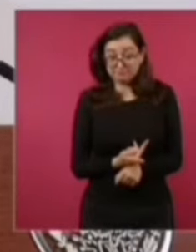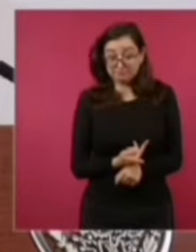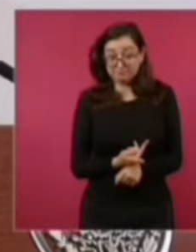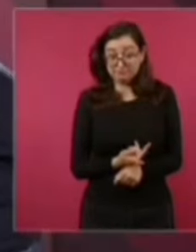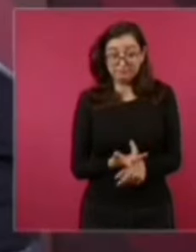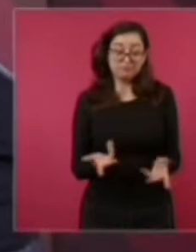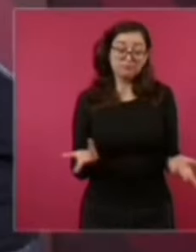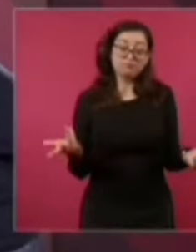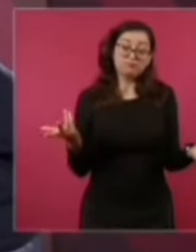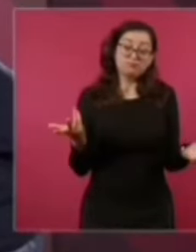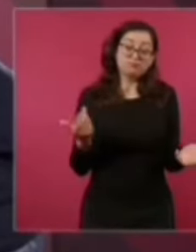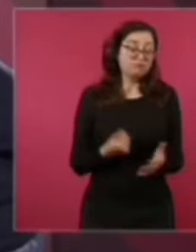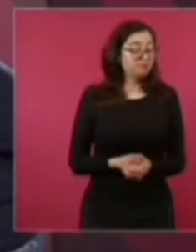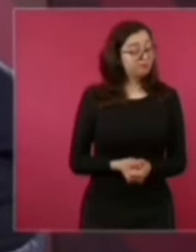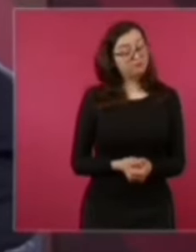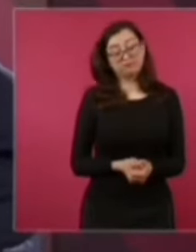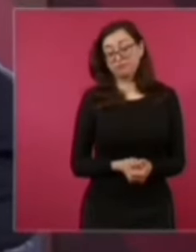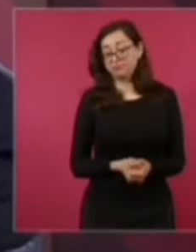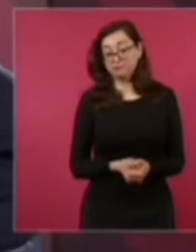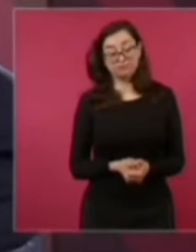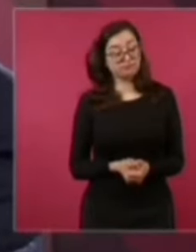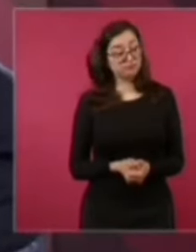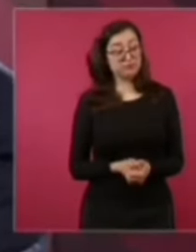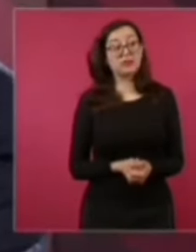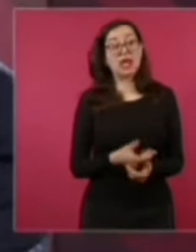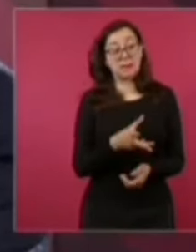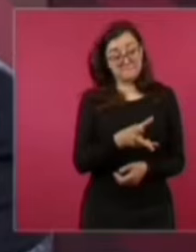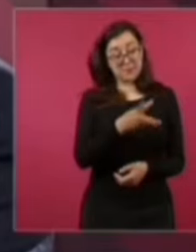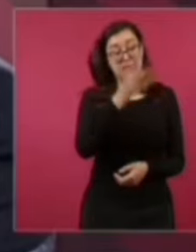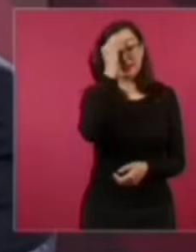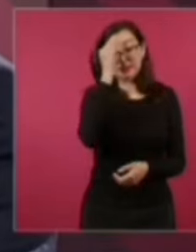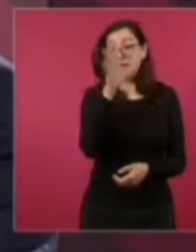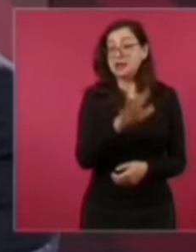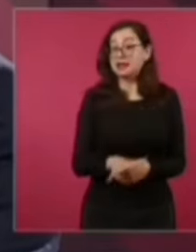Pues para que vayan aprendiendo a respetar al pueblo.